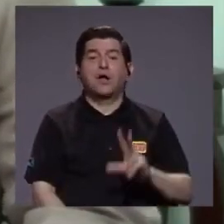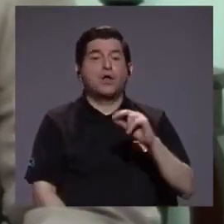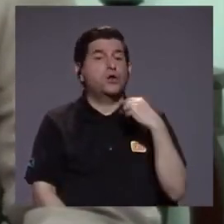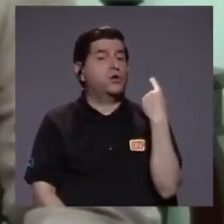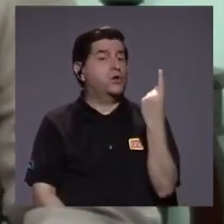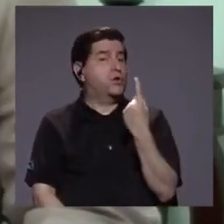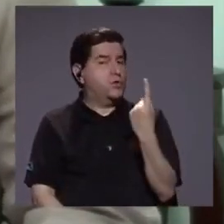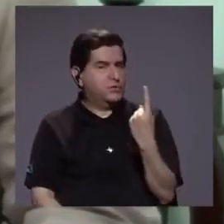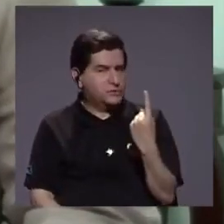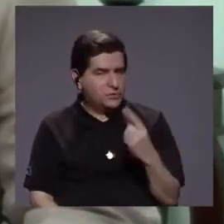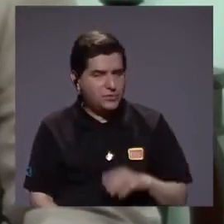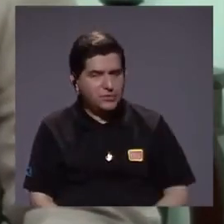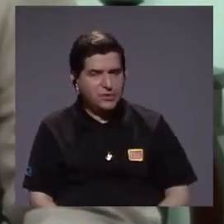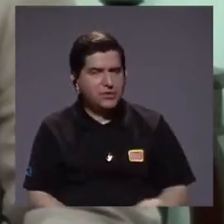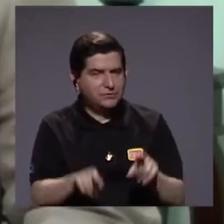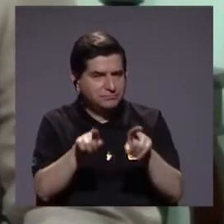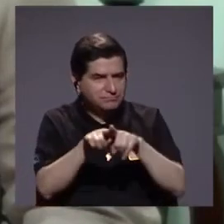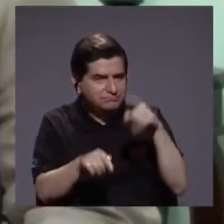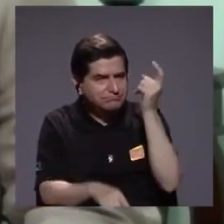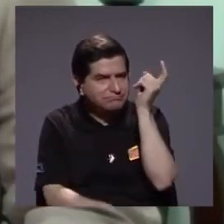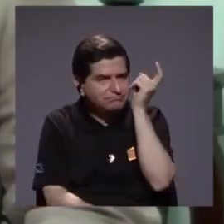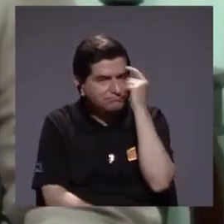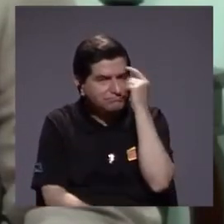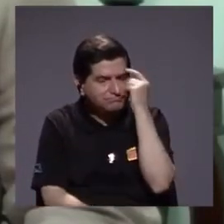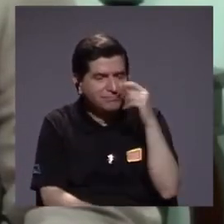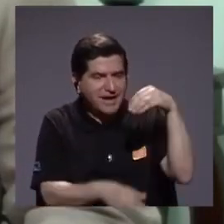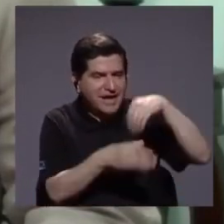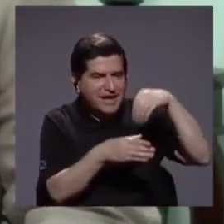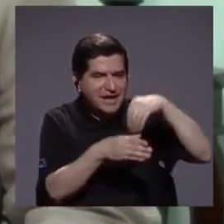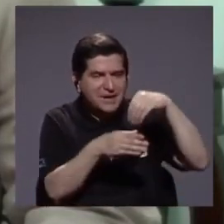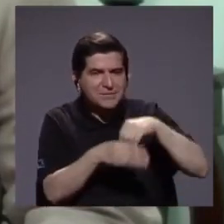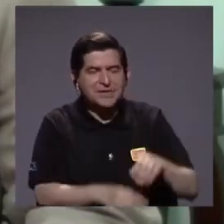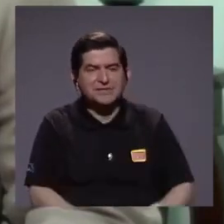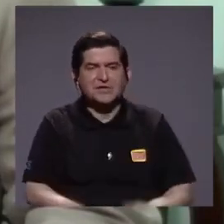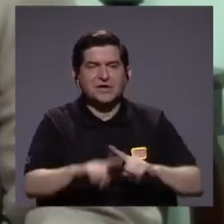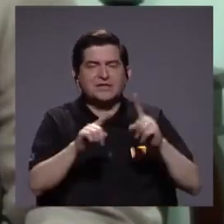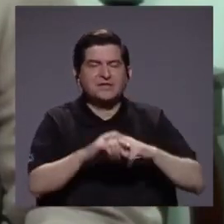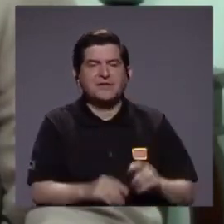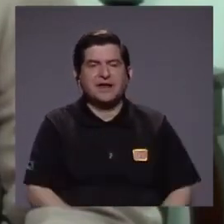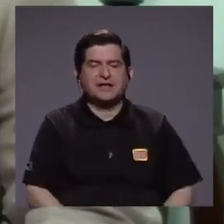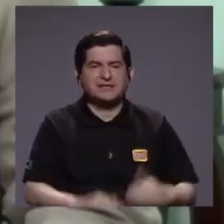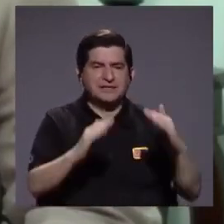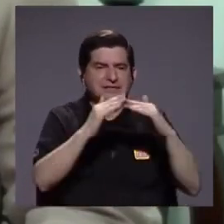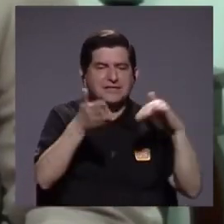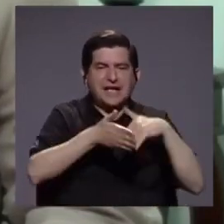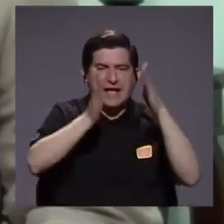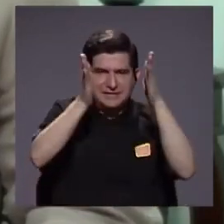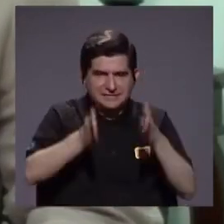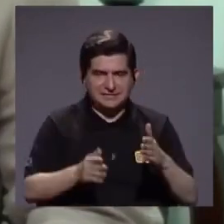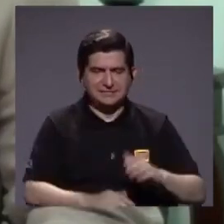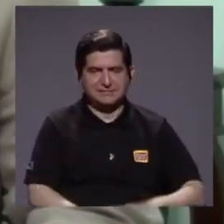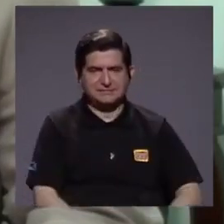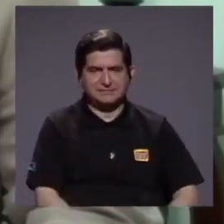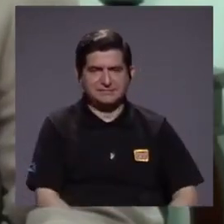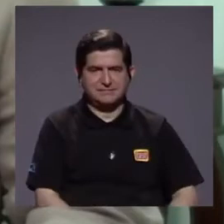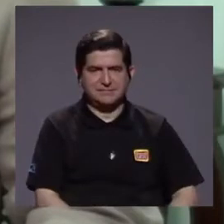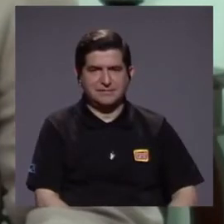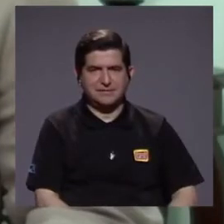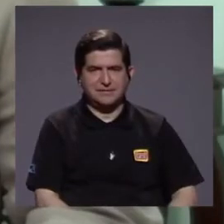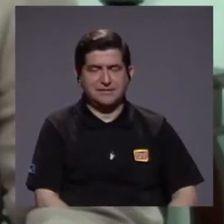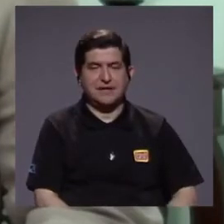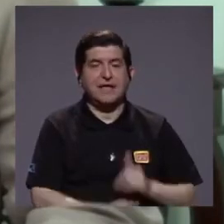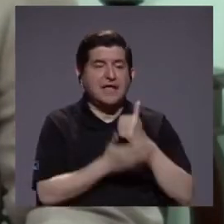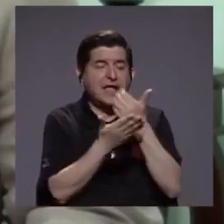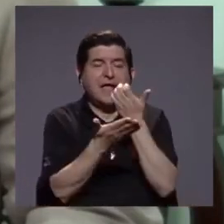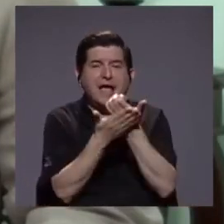eso, sino también que debemos pensar en invertir en más residencias estudiantiles y un rubro de